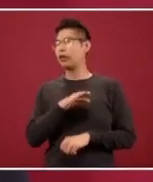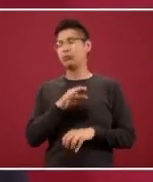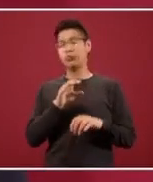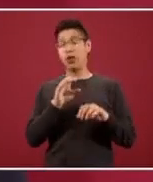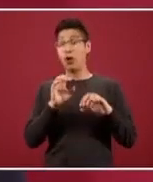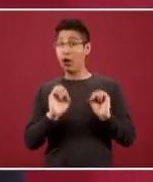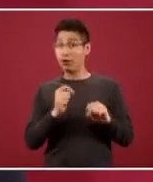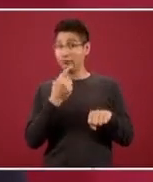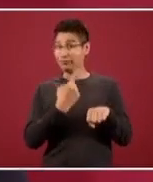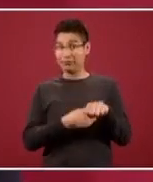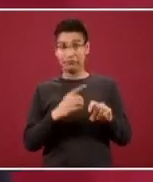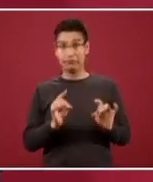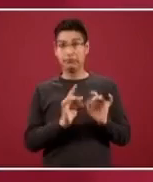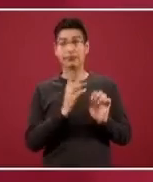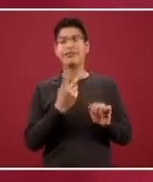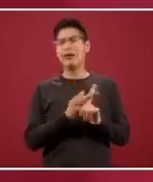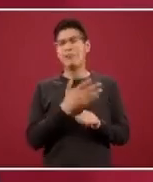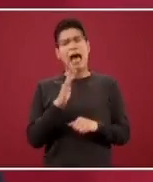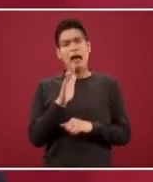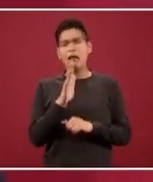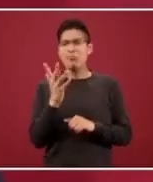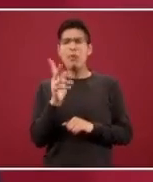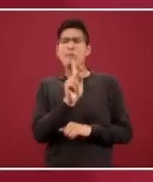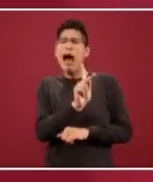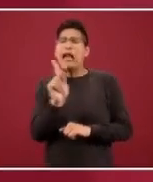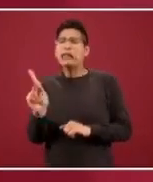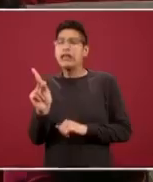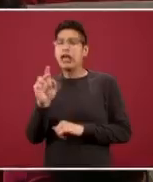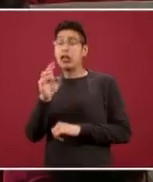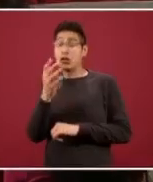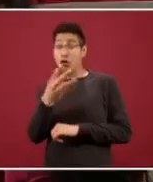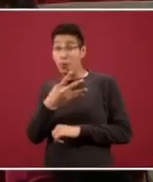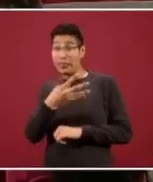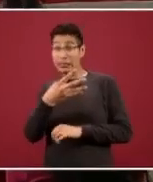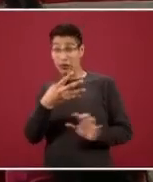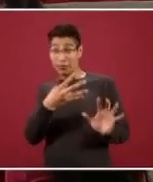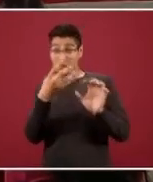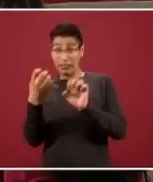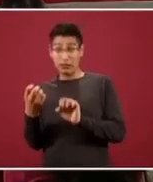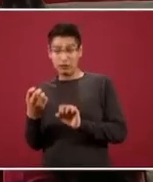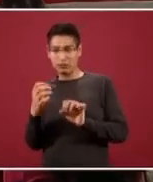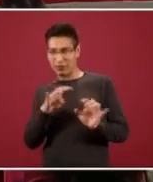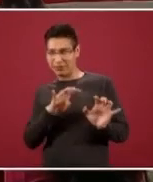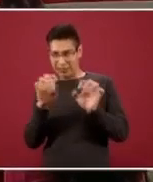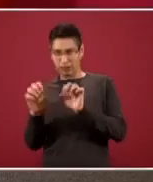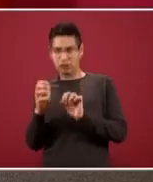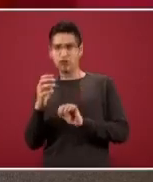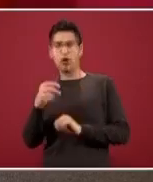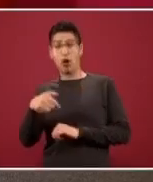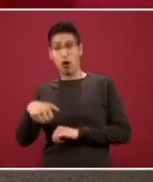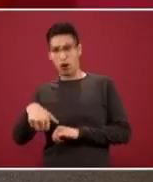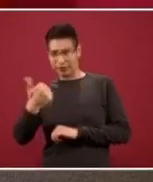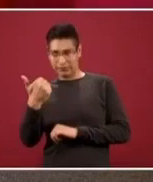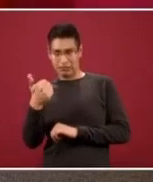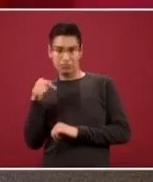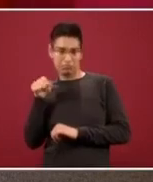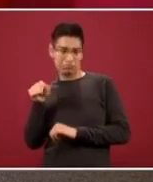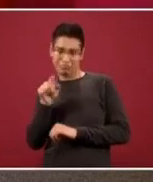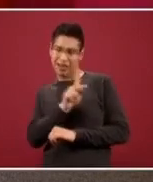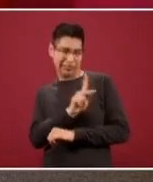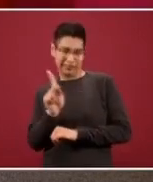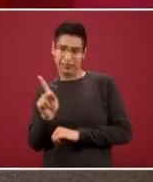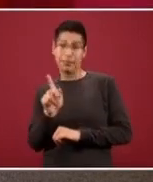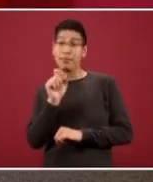menos es el 911. Entonces, en cada uno de estos números de los 32 estados les van a canalizar